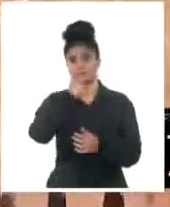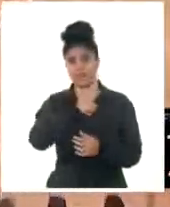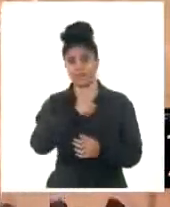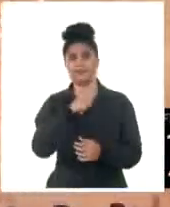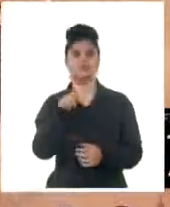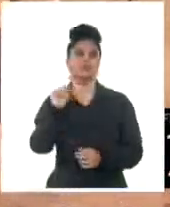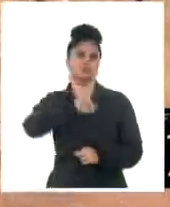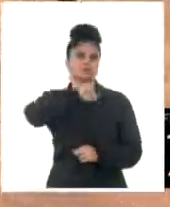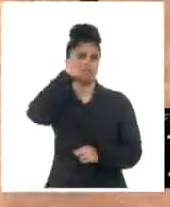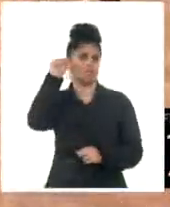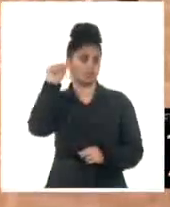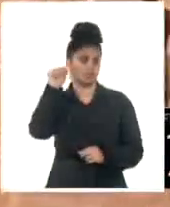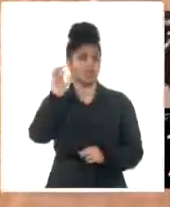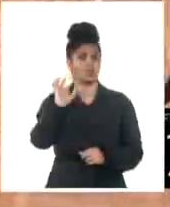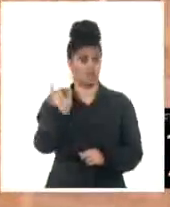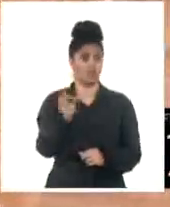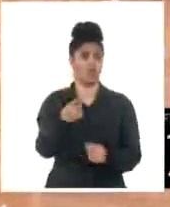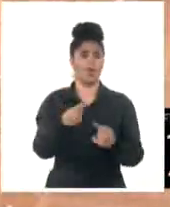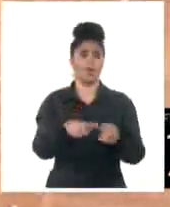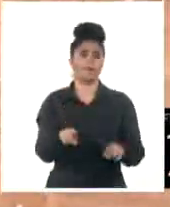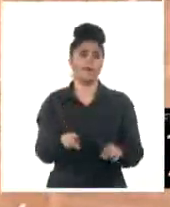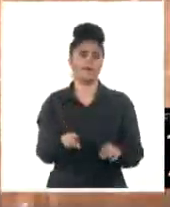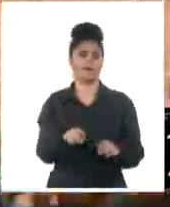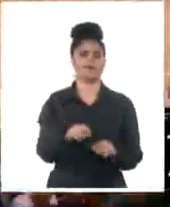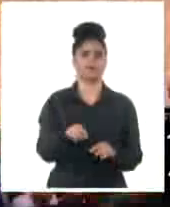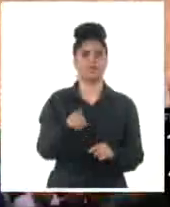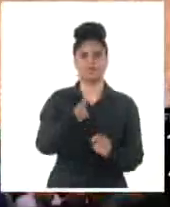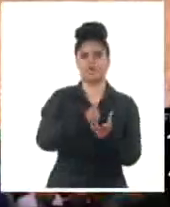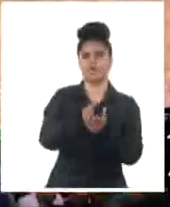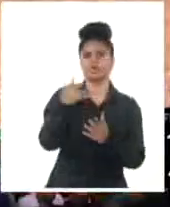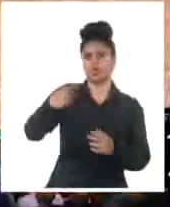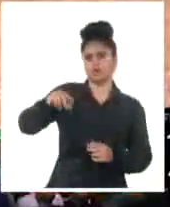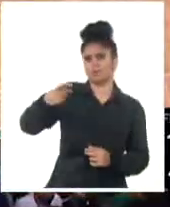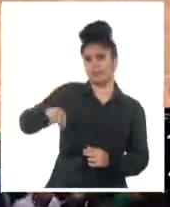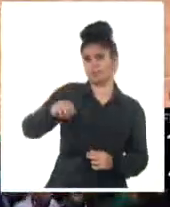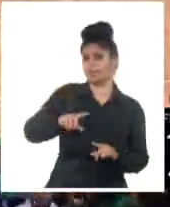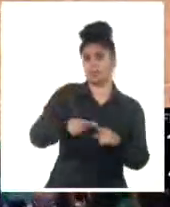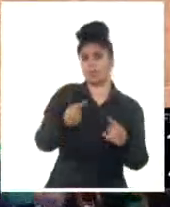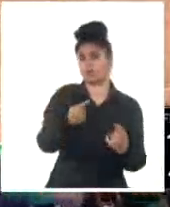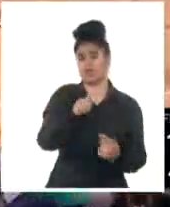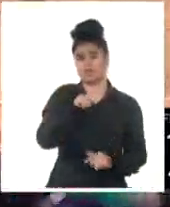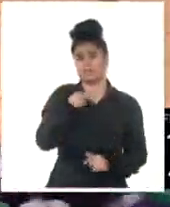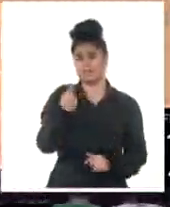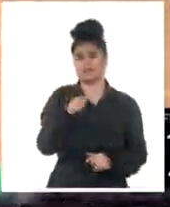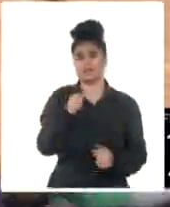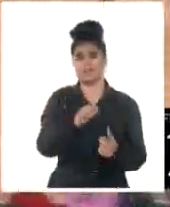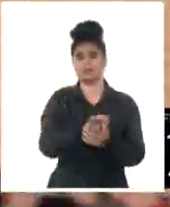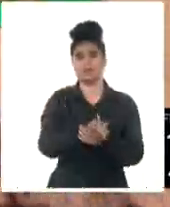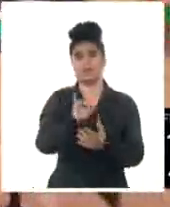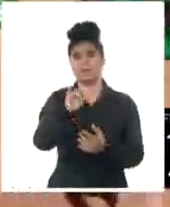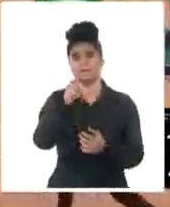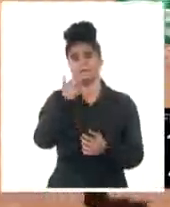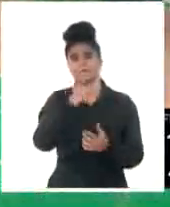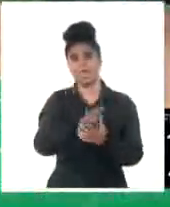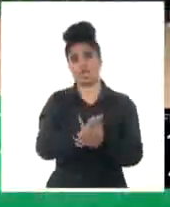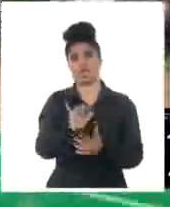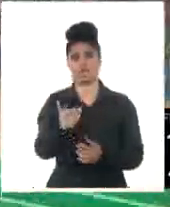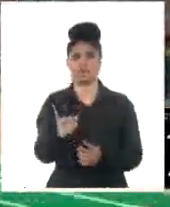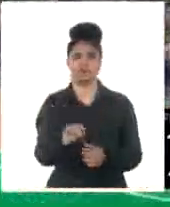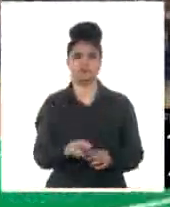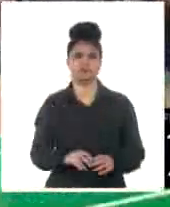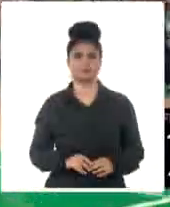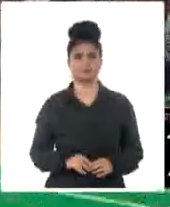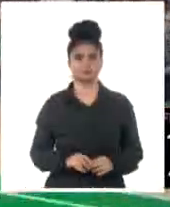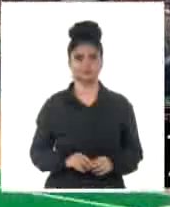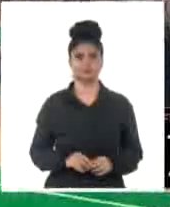torneo de repesca, pero no ha dejado que su condición de no favorito influyera en su impresionante trayectoria en los playoffs hasta